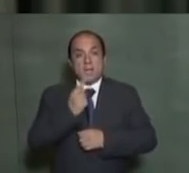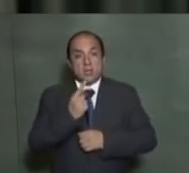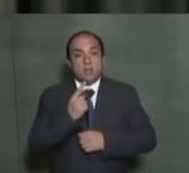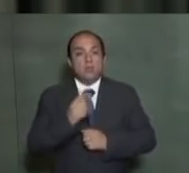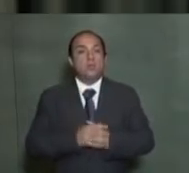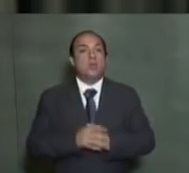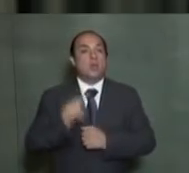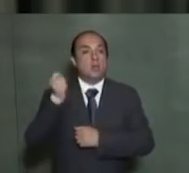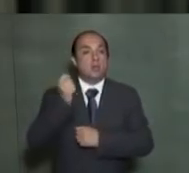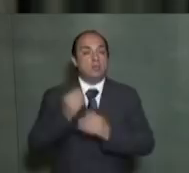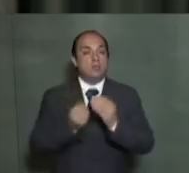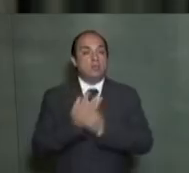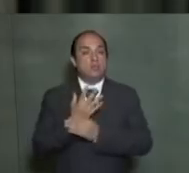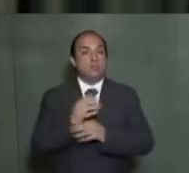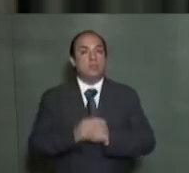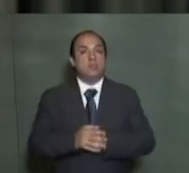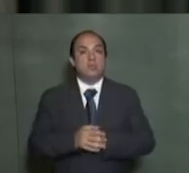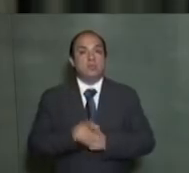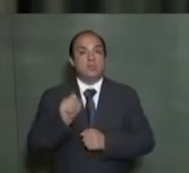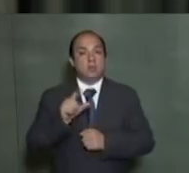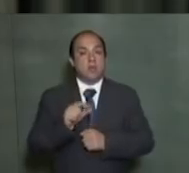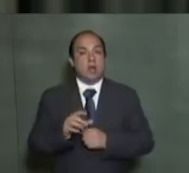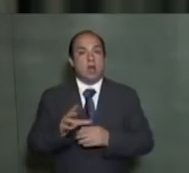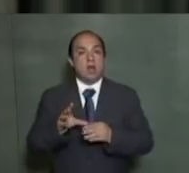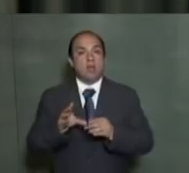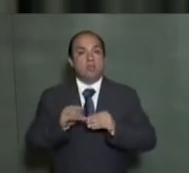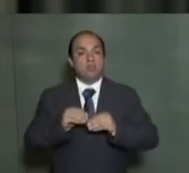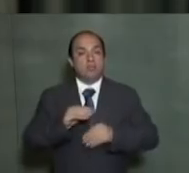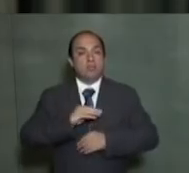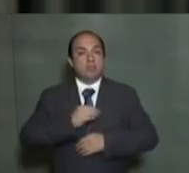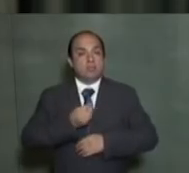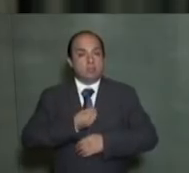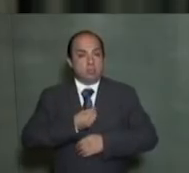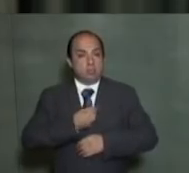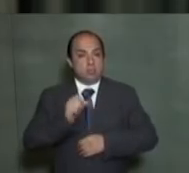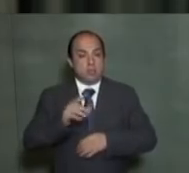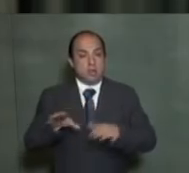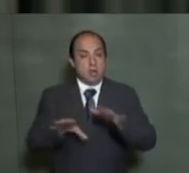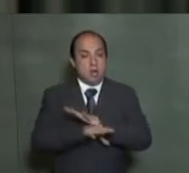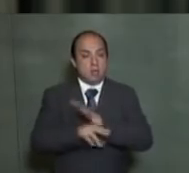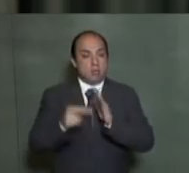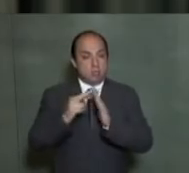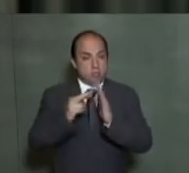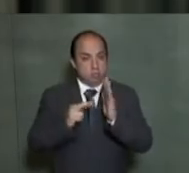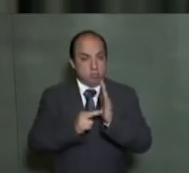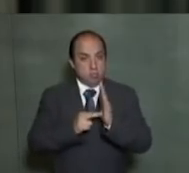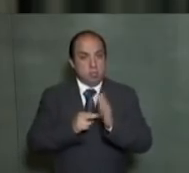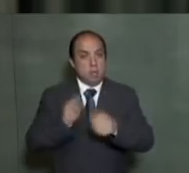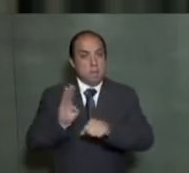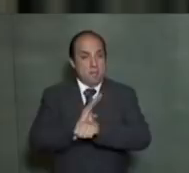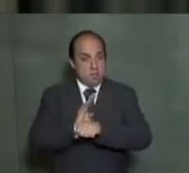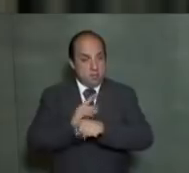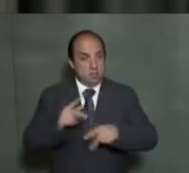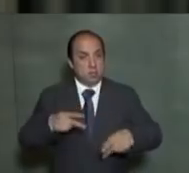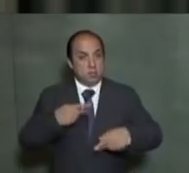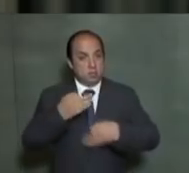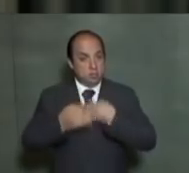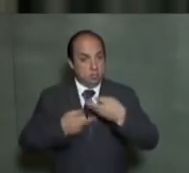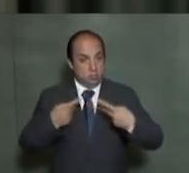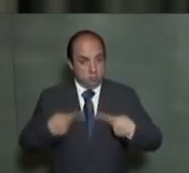tecnologías, adaptación a la resiliencia, a los cambios de normatividad en beneficio de todos los usuarios.